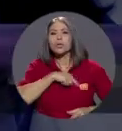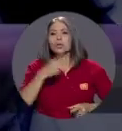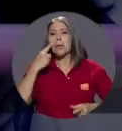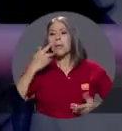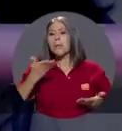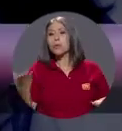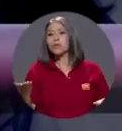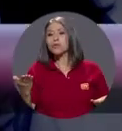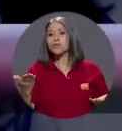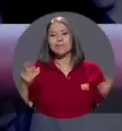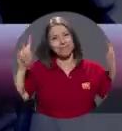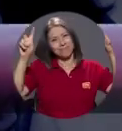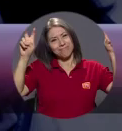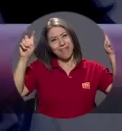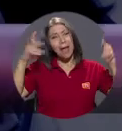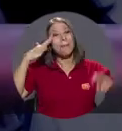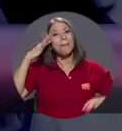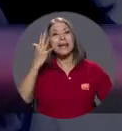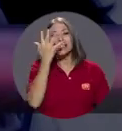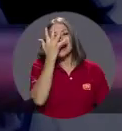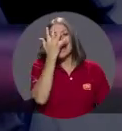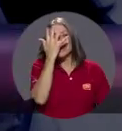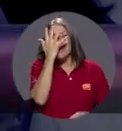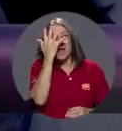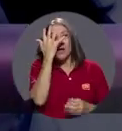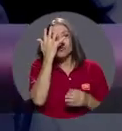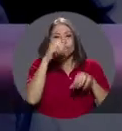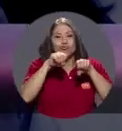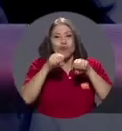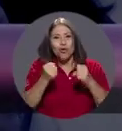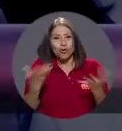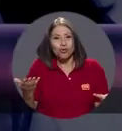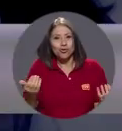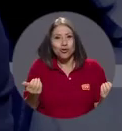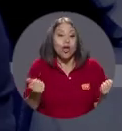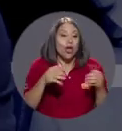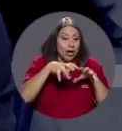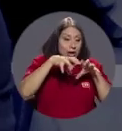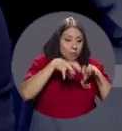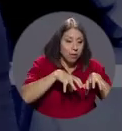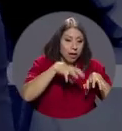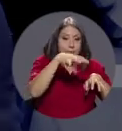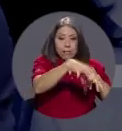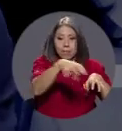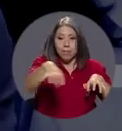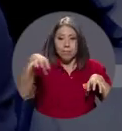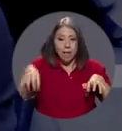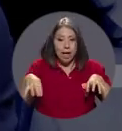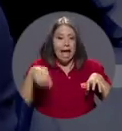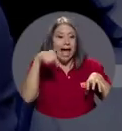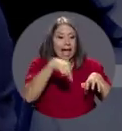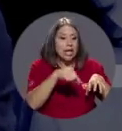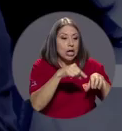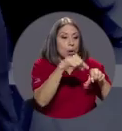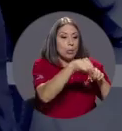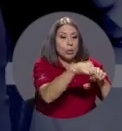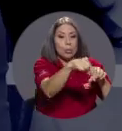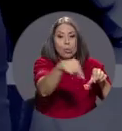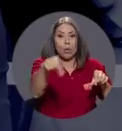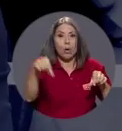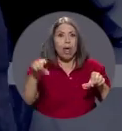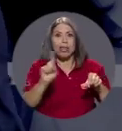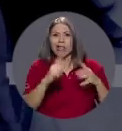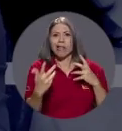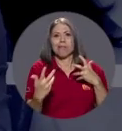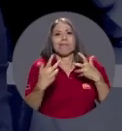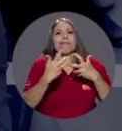Empezamos a generar regiones que parecen espejos rotos, con cantones que cada uno tiene también regulaciones completamente distintas que no responden a